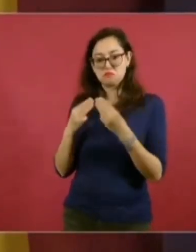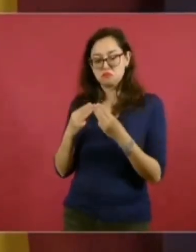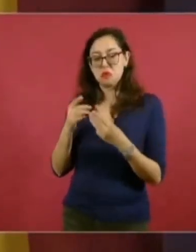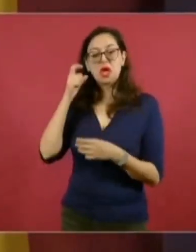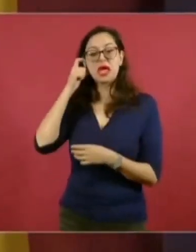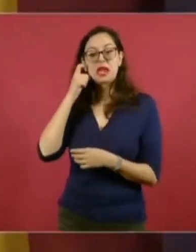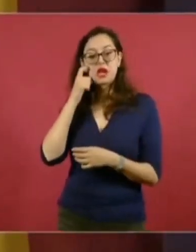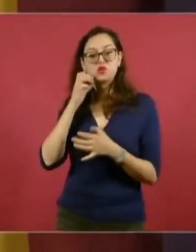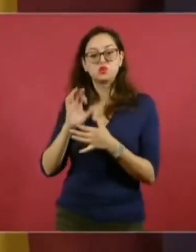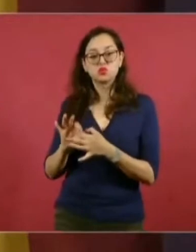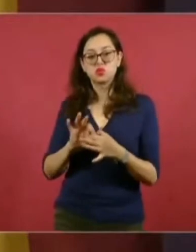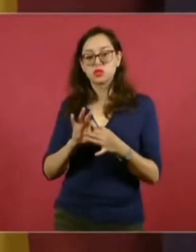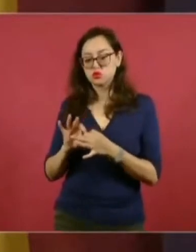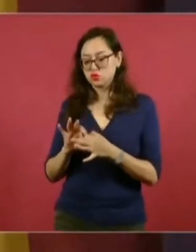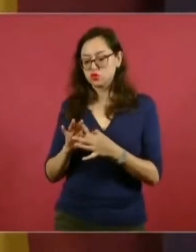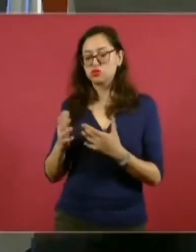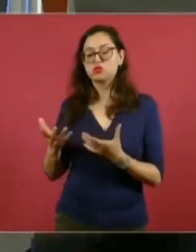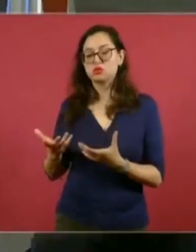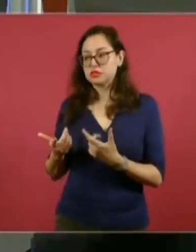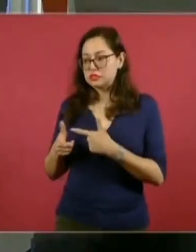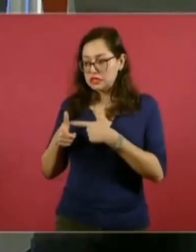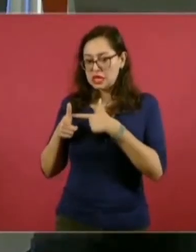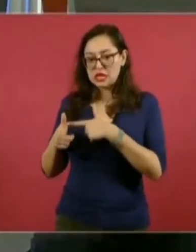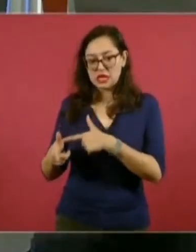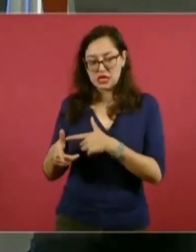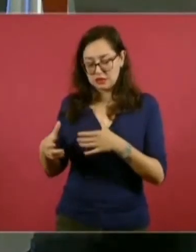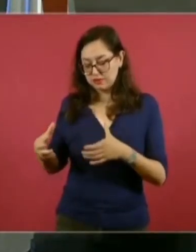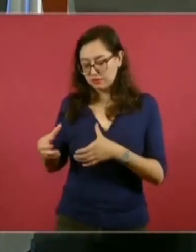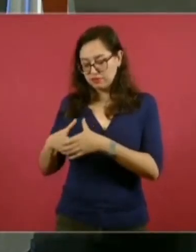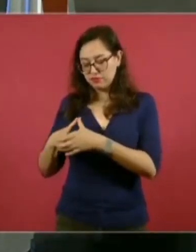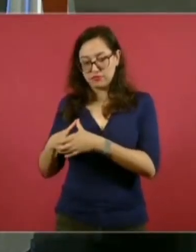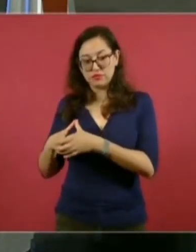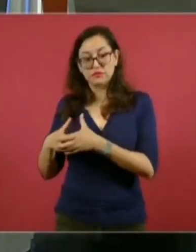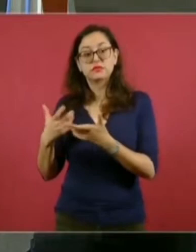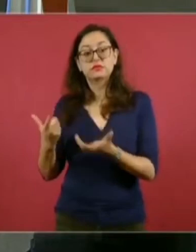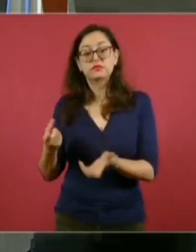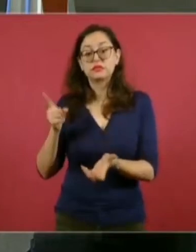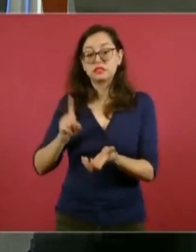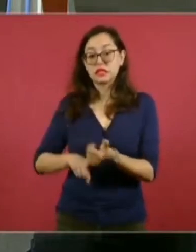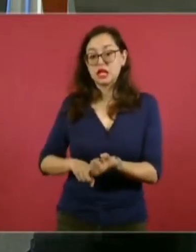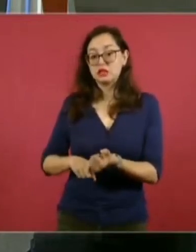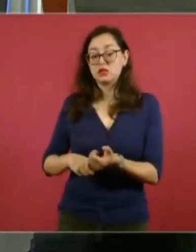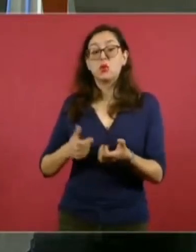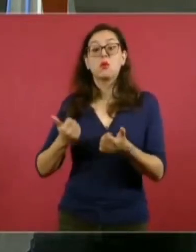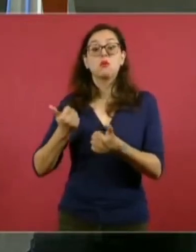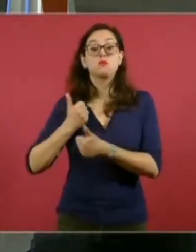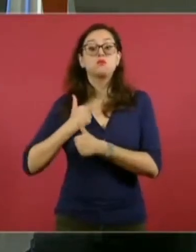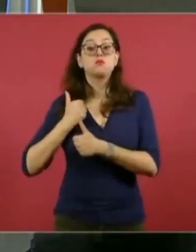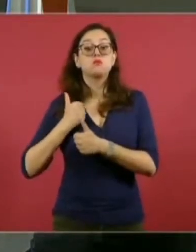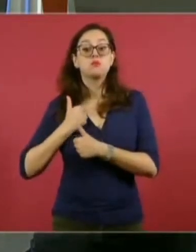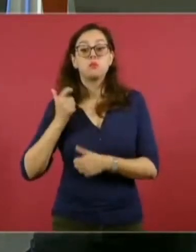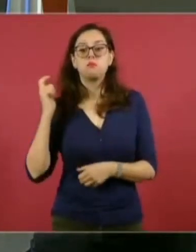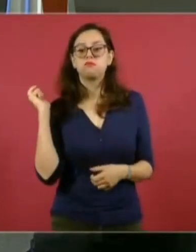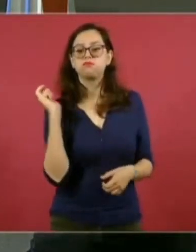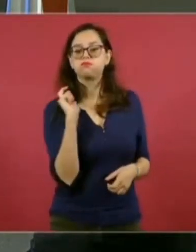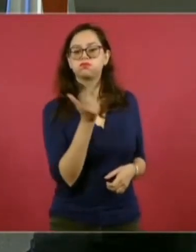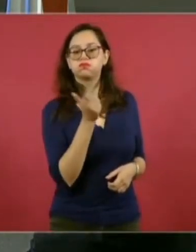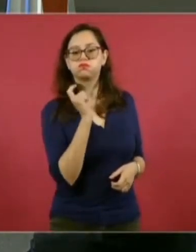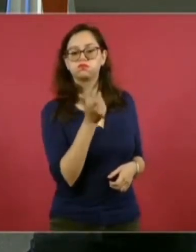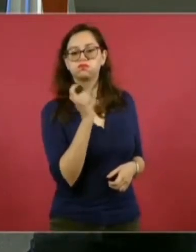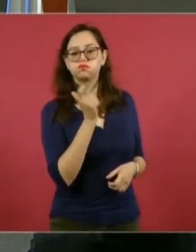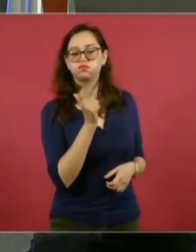base para el control de la zona, tenía en su nómina a militares del 27